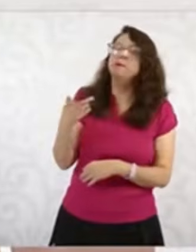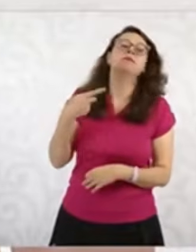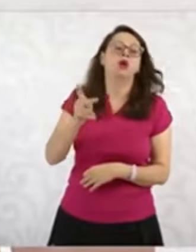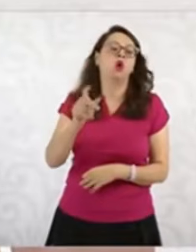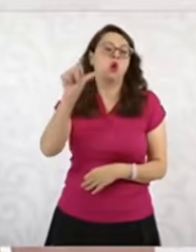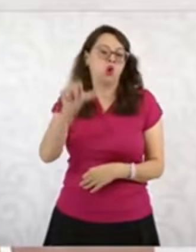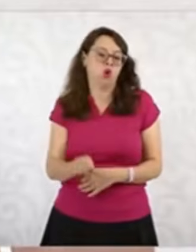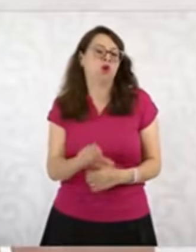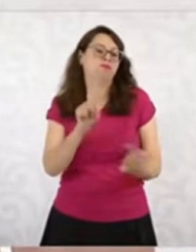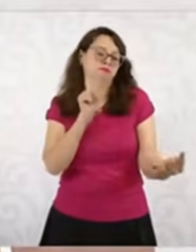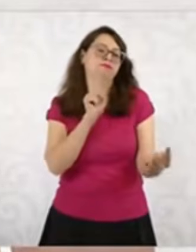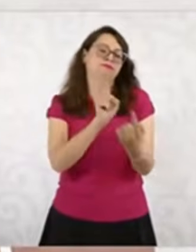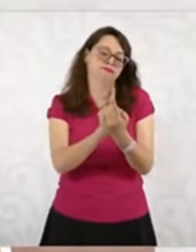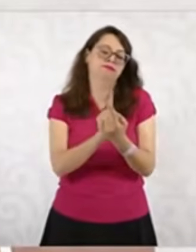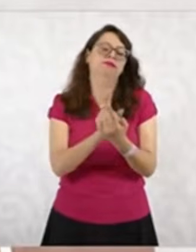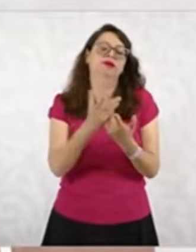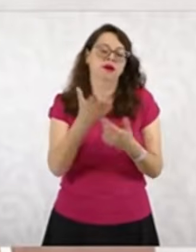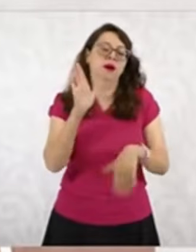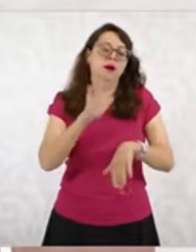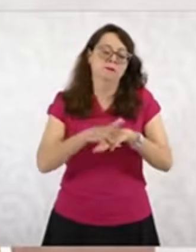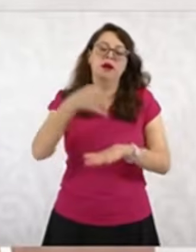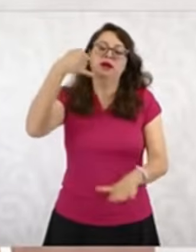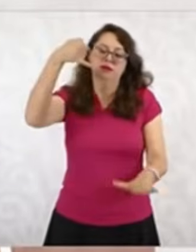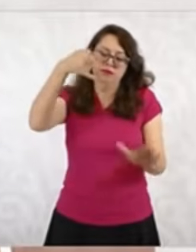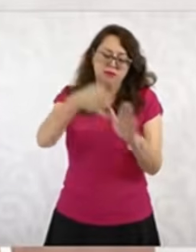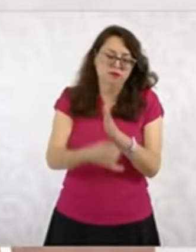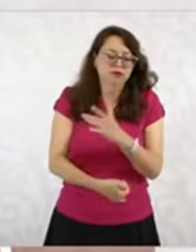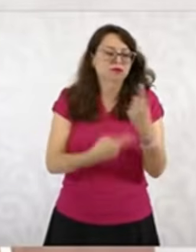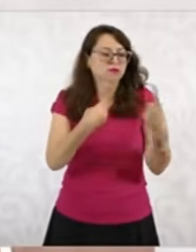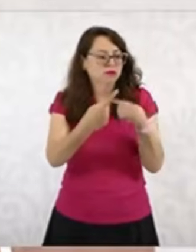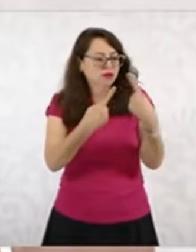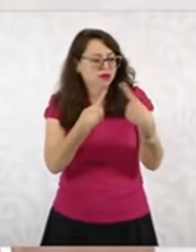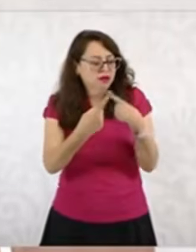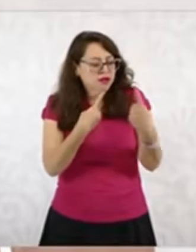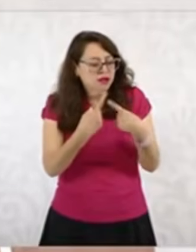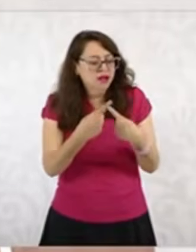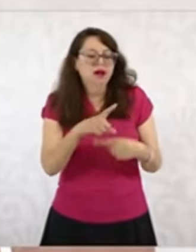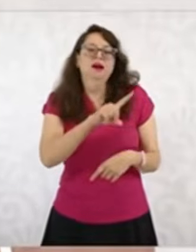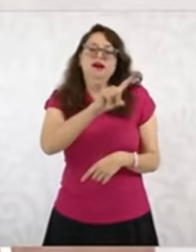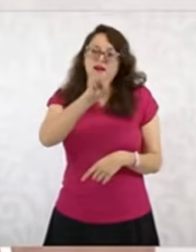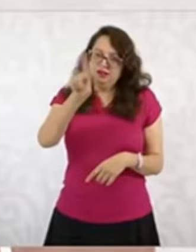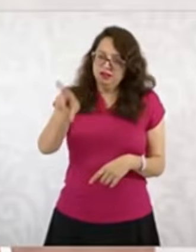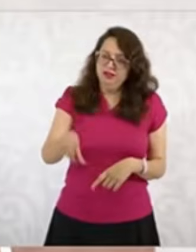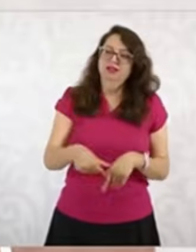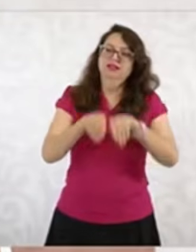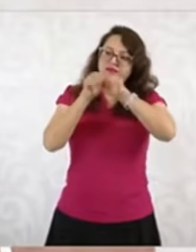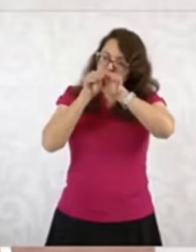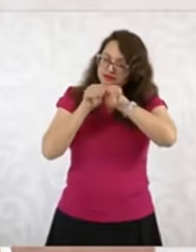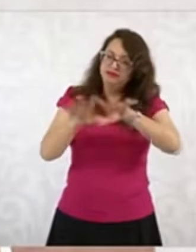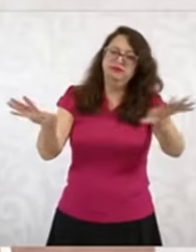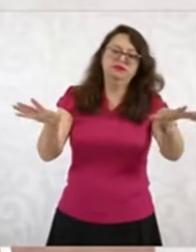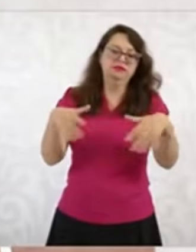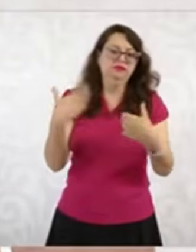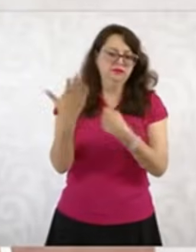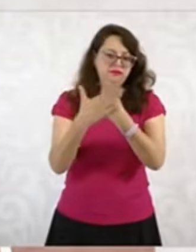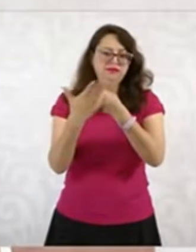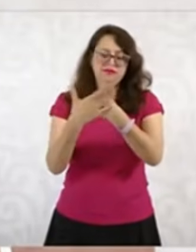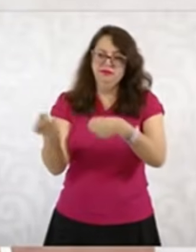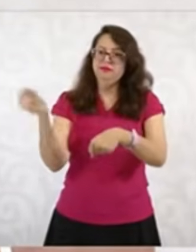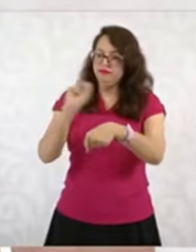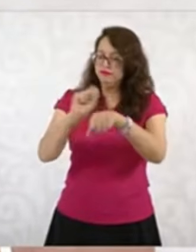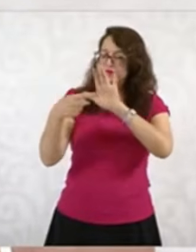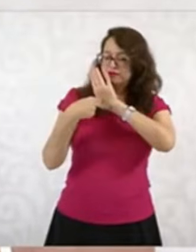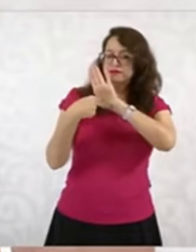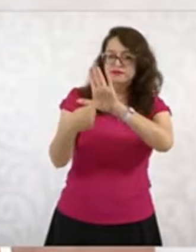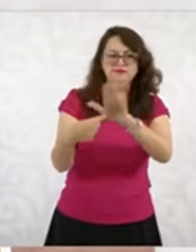pues las particularidades ya las puedo dar a conocer, o el propio secretario de Economía, la próxima semana, para que